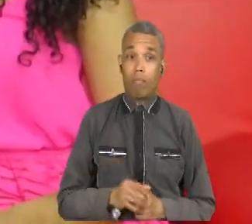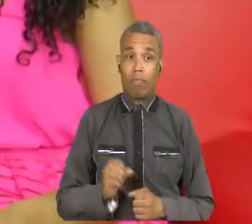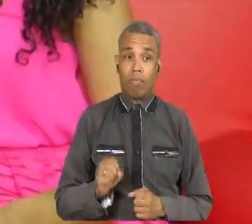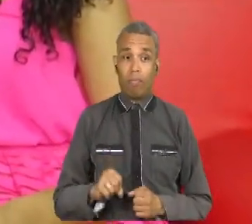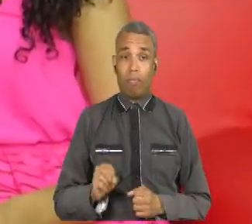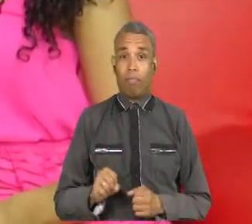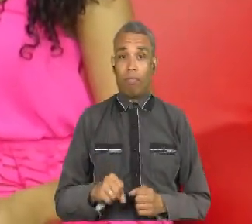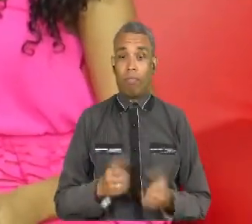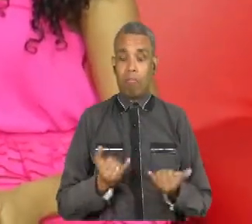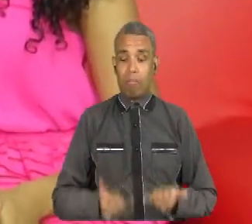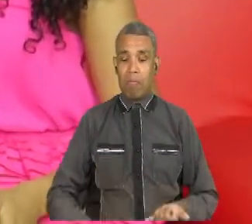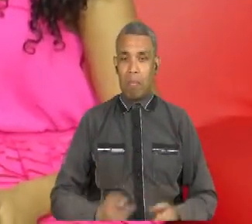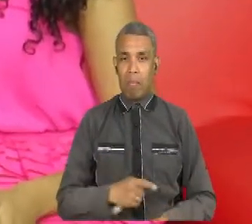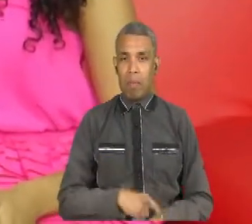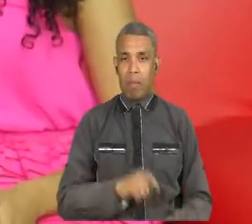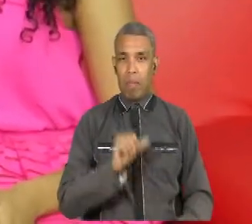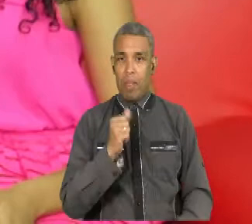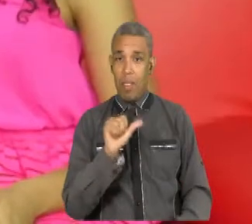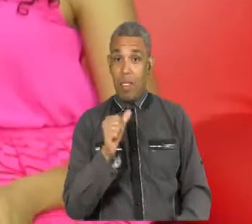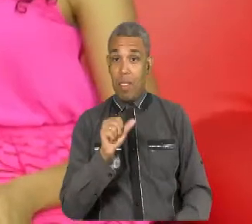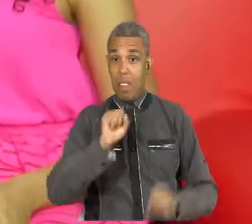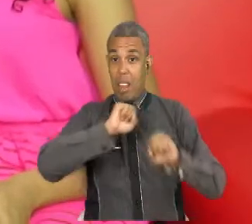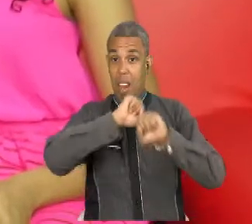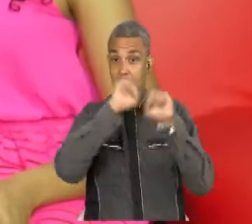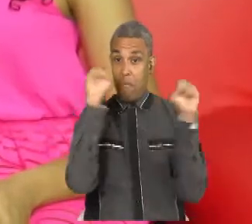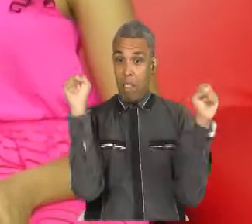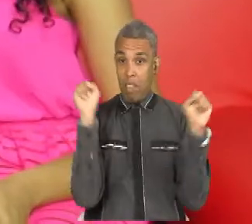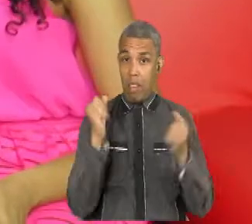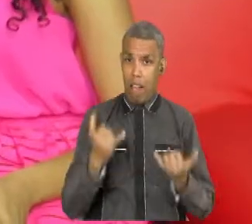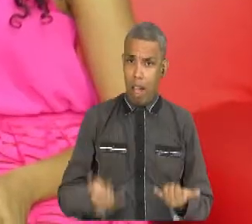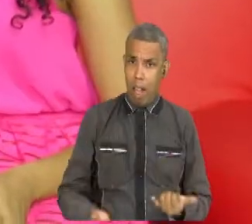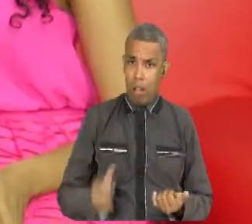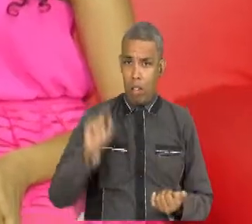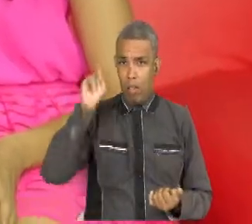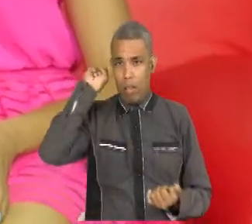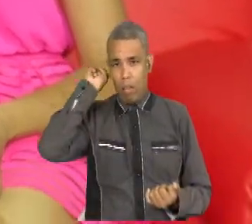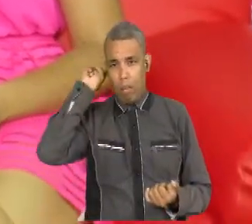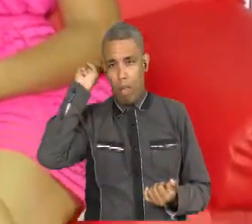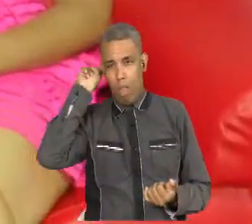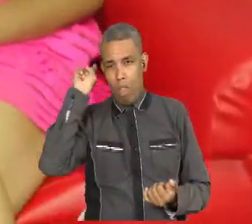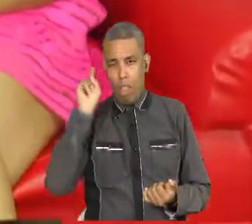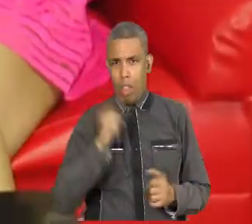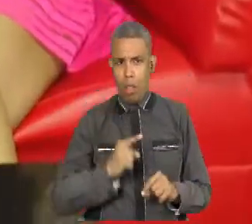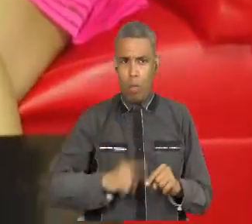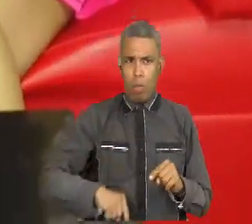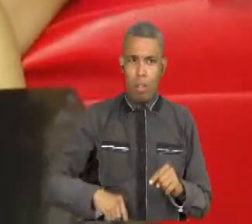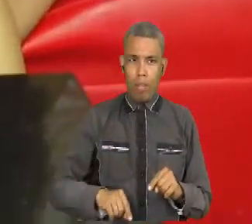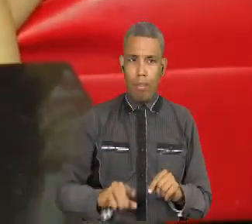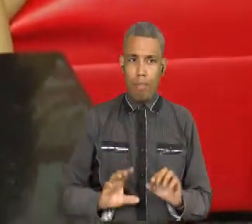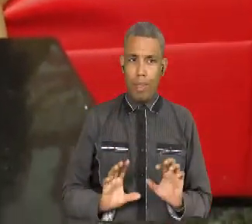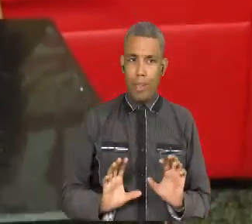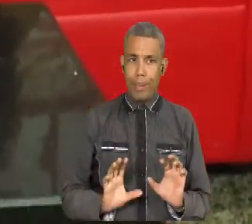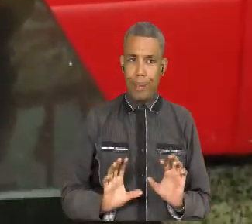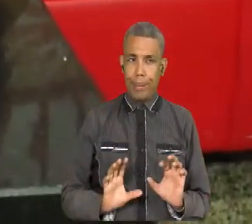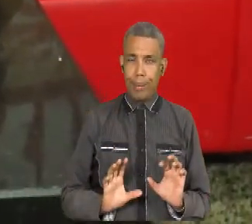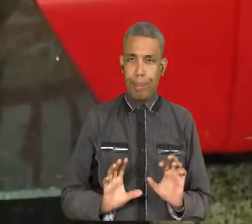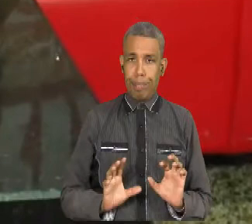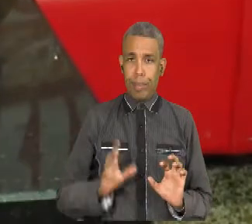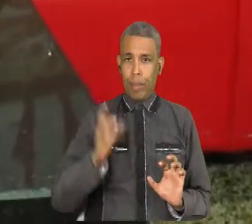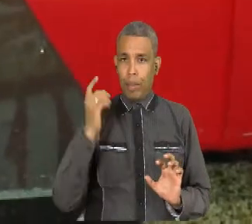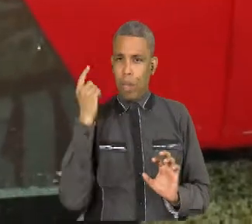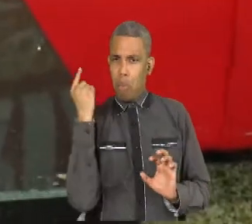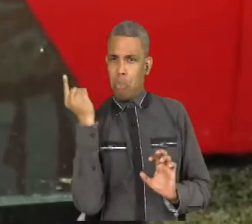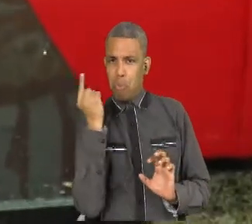las 10 de la mañana, por eso no podemos hablar de bebidas alcohólicas. Pero como aquí en la cervecería no solamente venden bebidas alcohólicas, sino